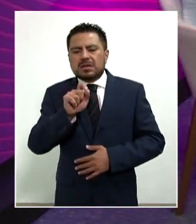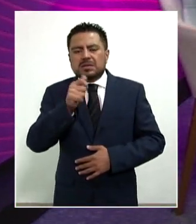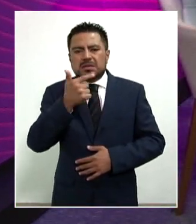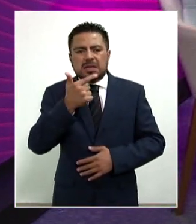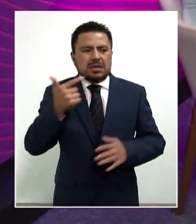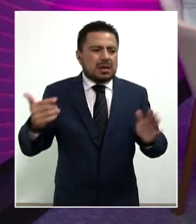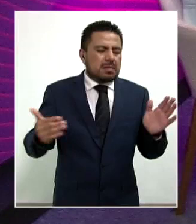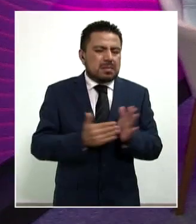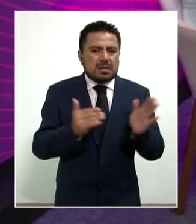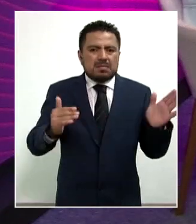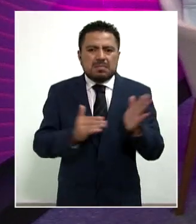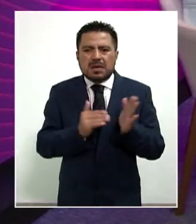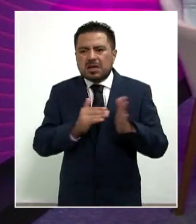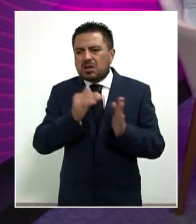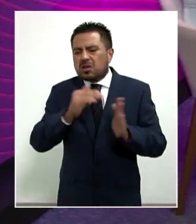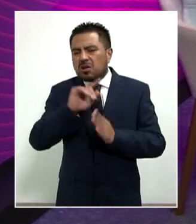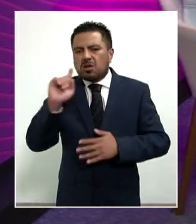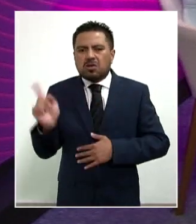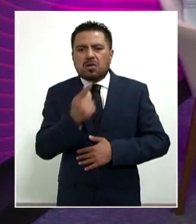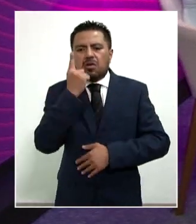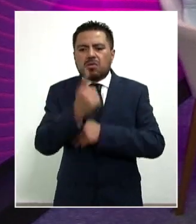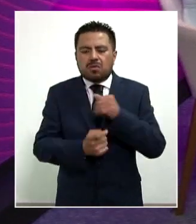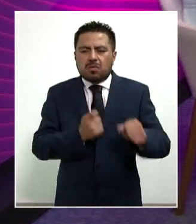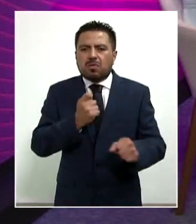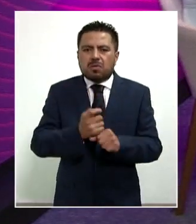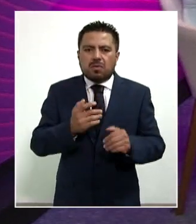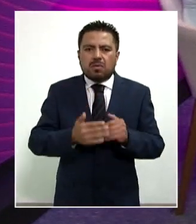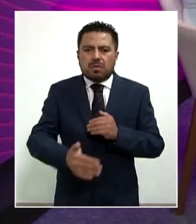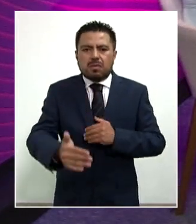527 mil millones de dólares al año.